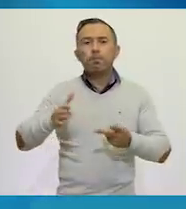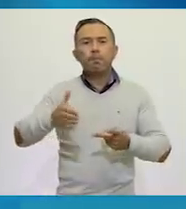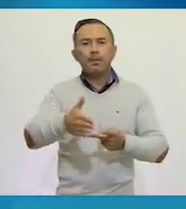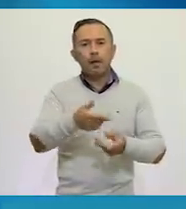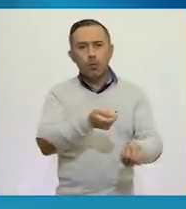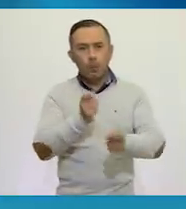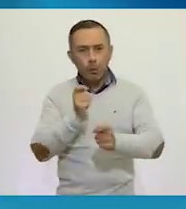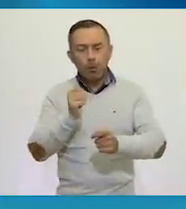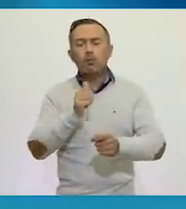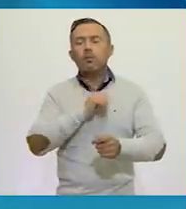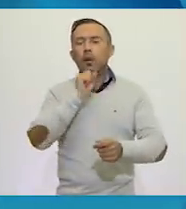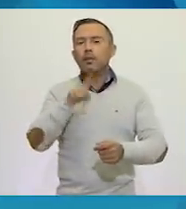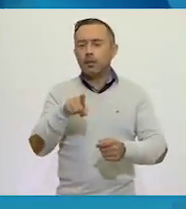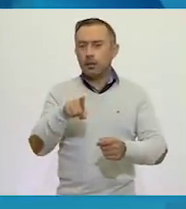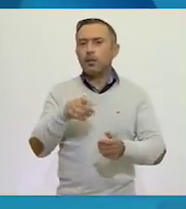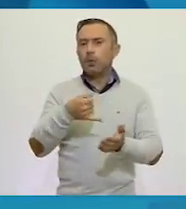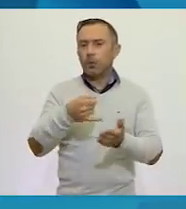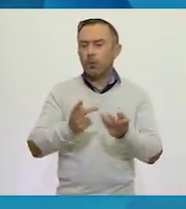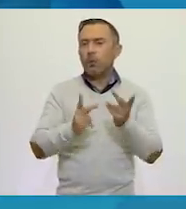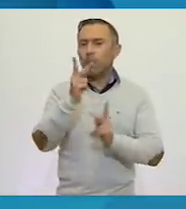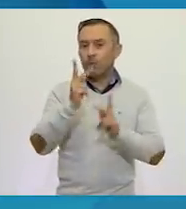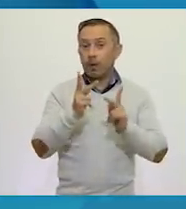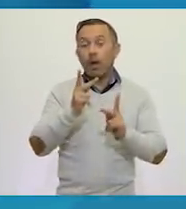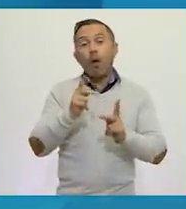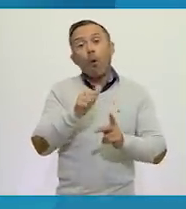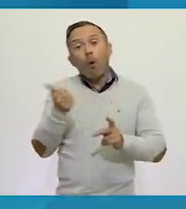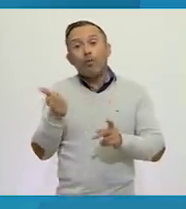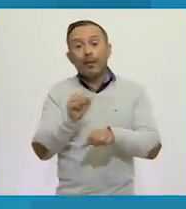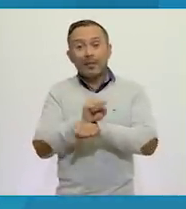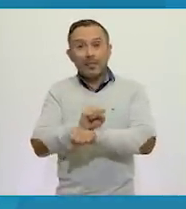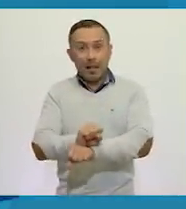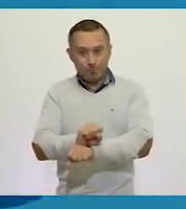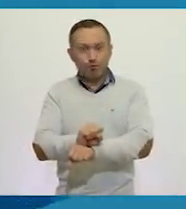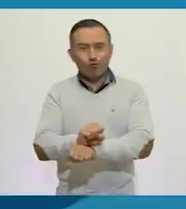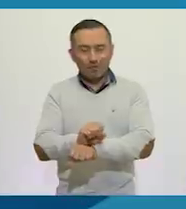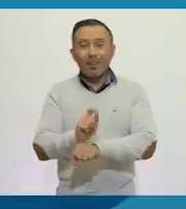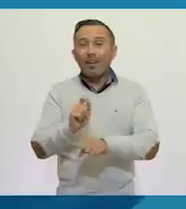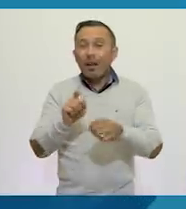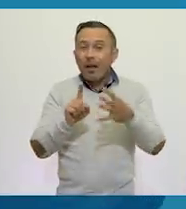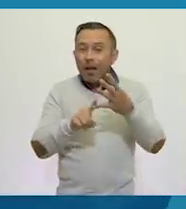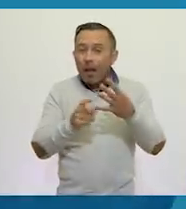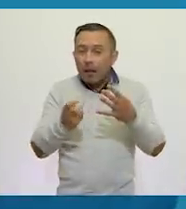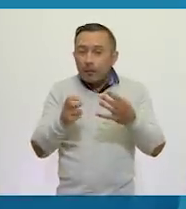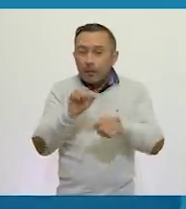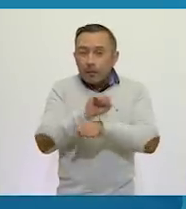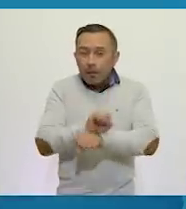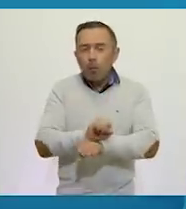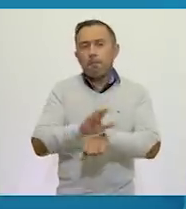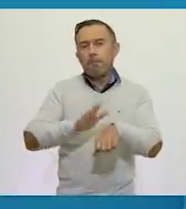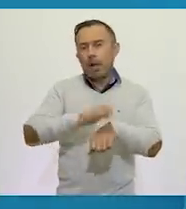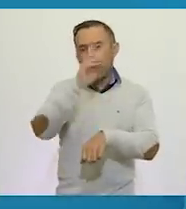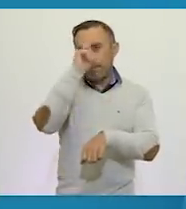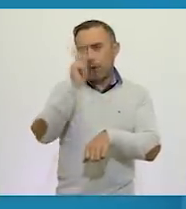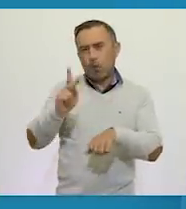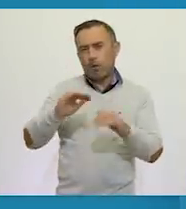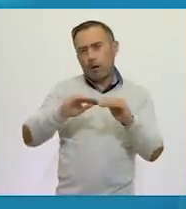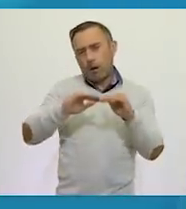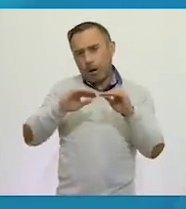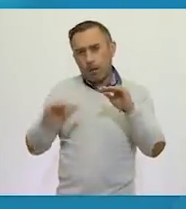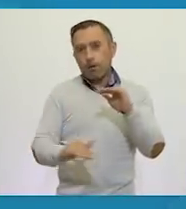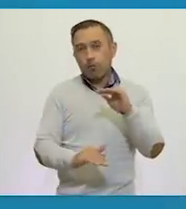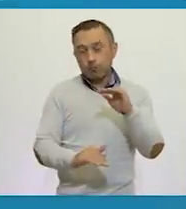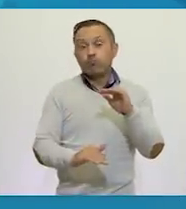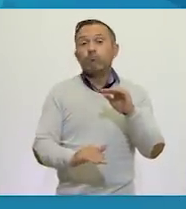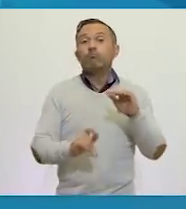agricultores. Además estaban los esclavos mixtecos. Eran el sector social más bajo dentro de esta cultura. Convivían